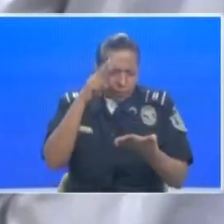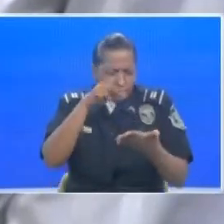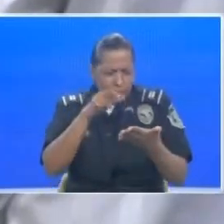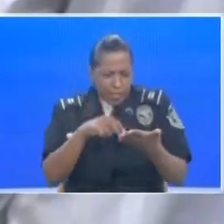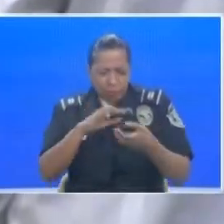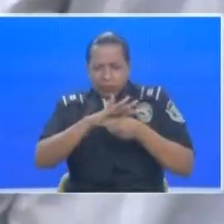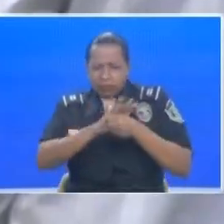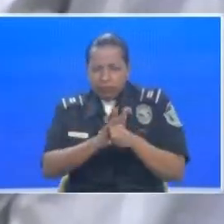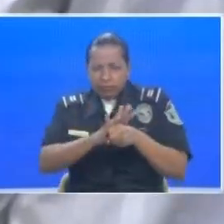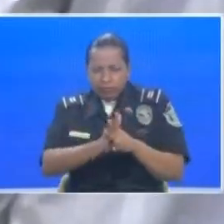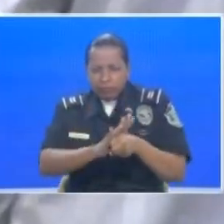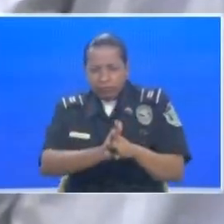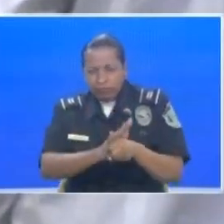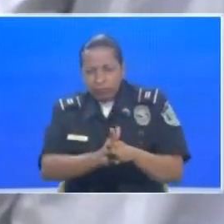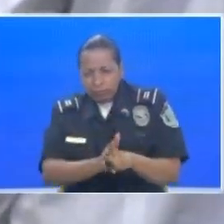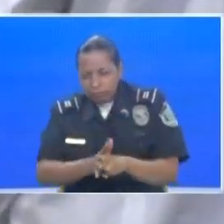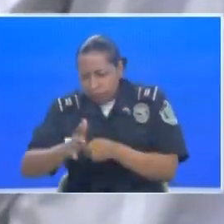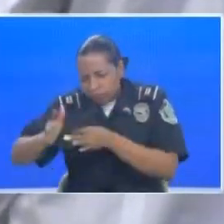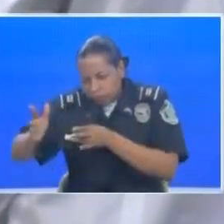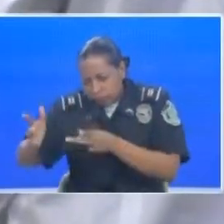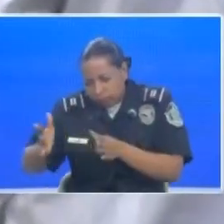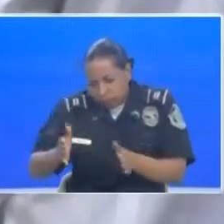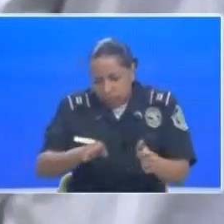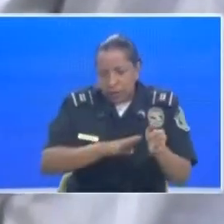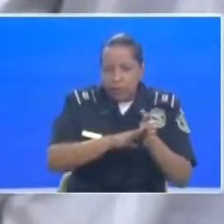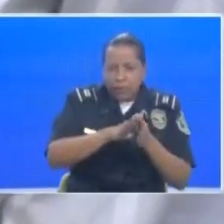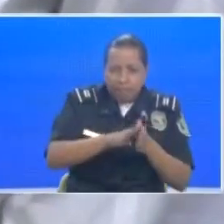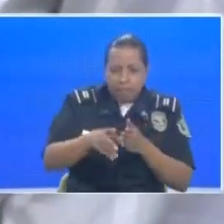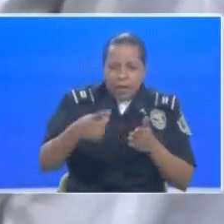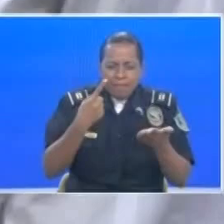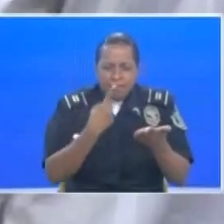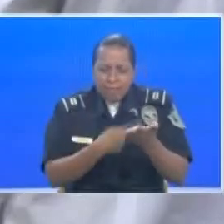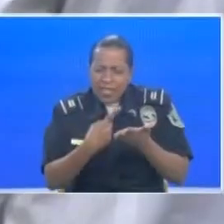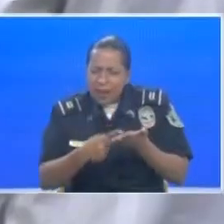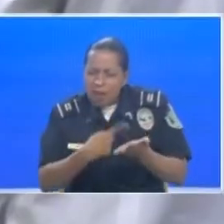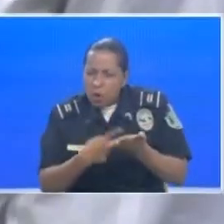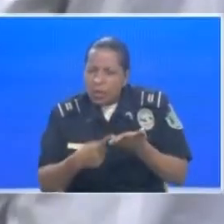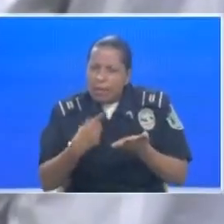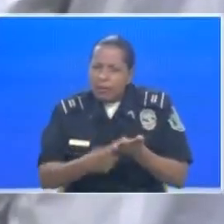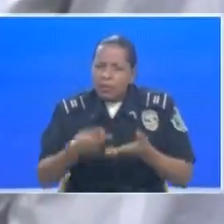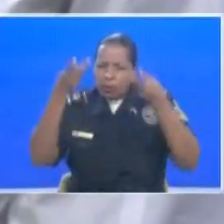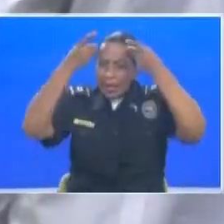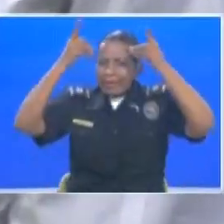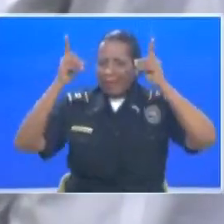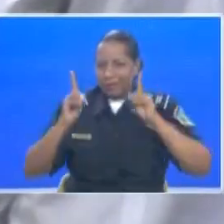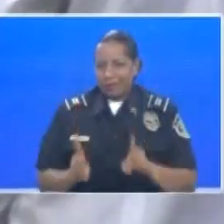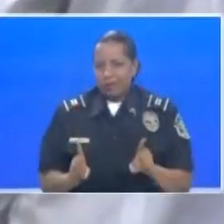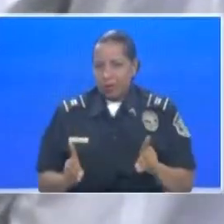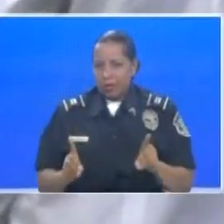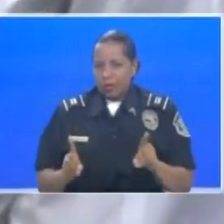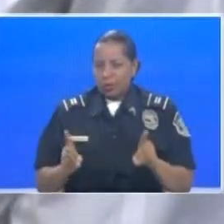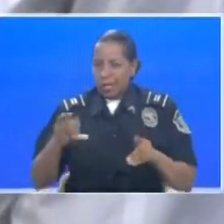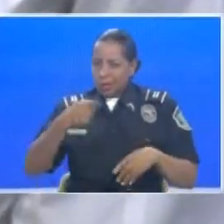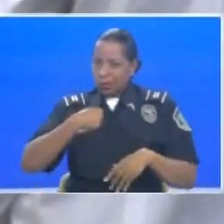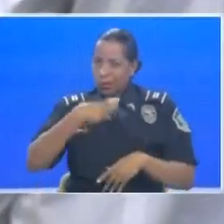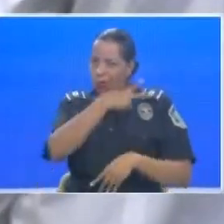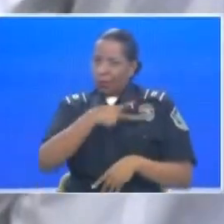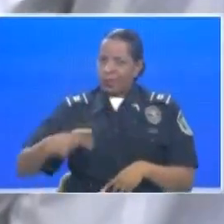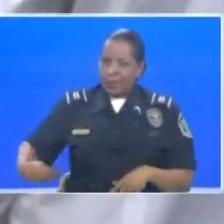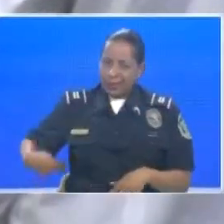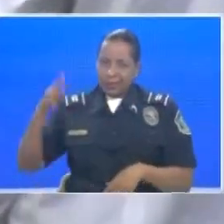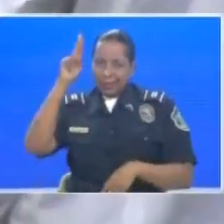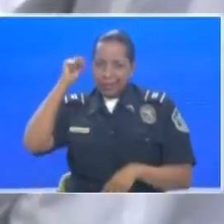virus, el comportamiento del virus, dialogando, toman la decisión y nosotros como ejecutivo